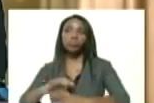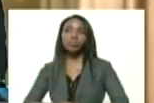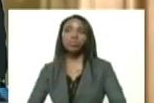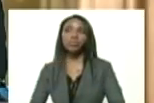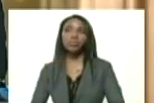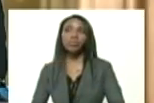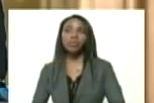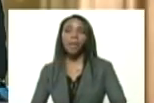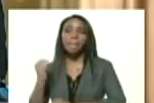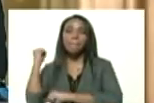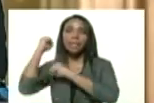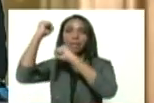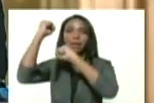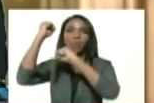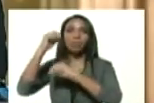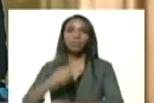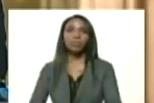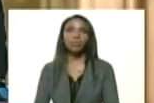venceremos